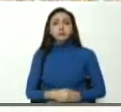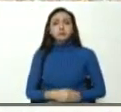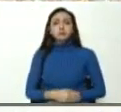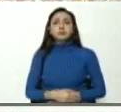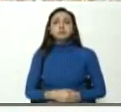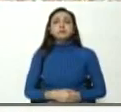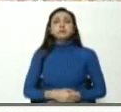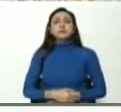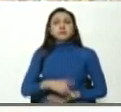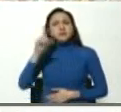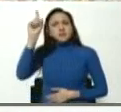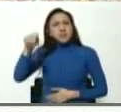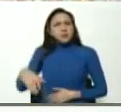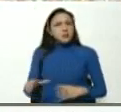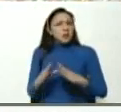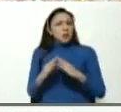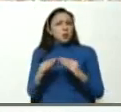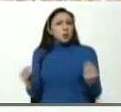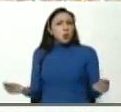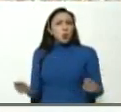pero así todo